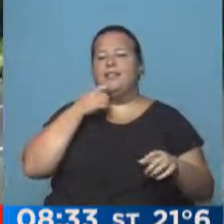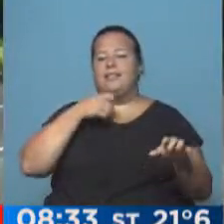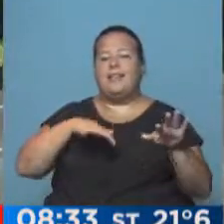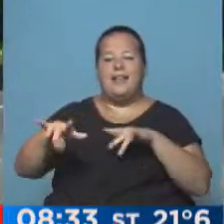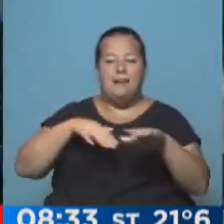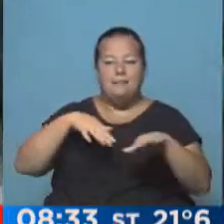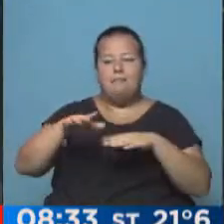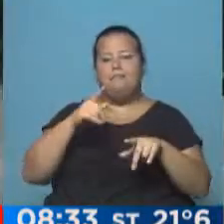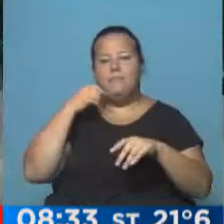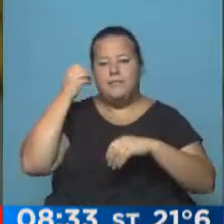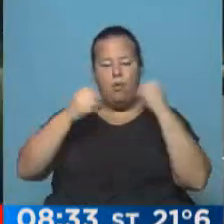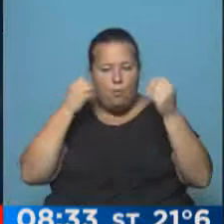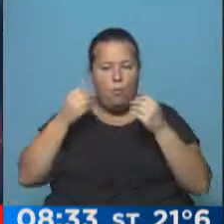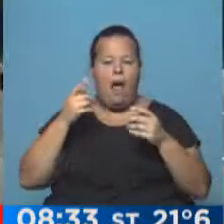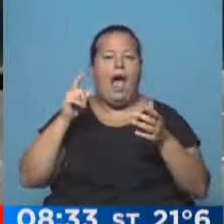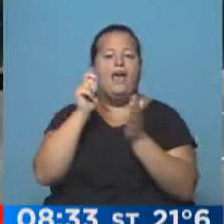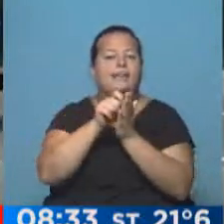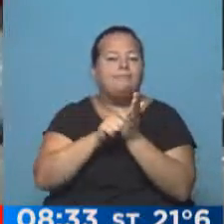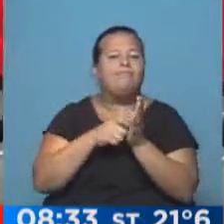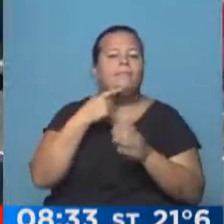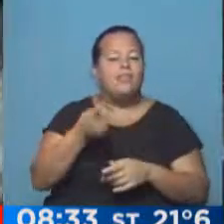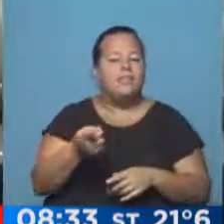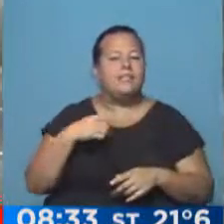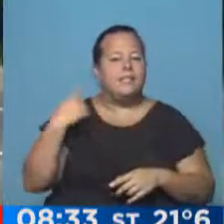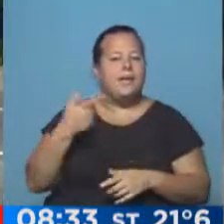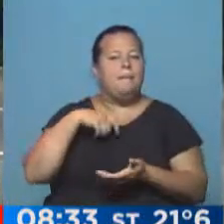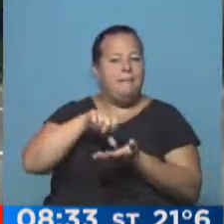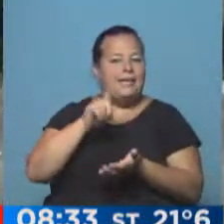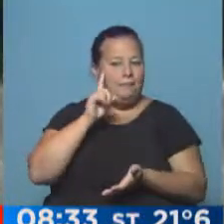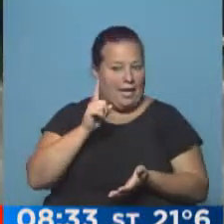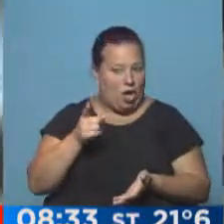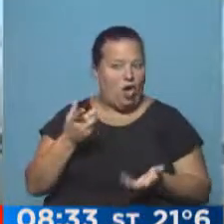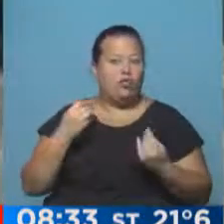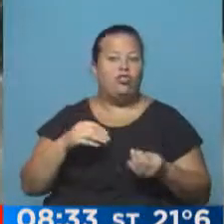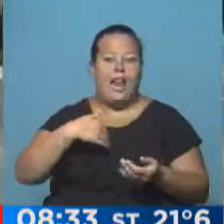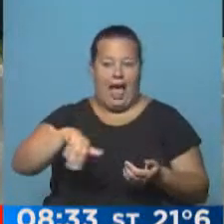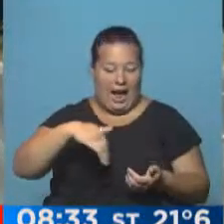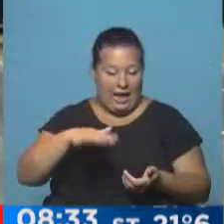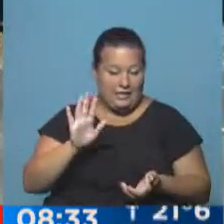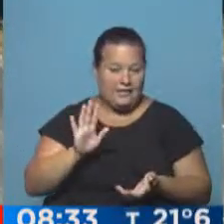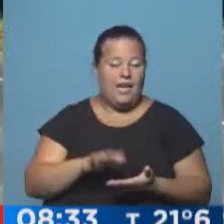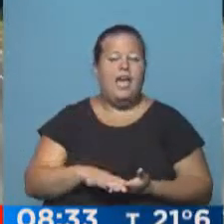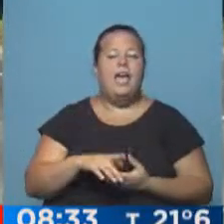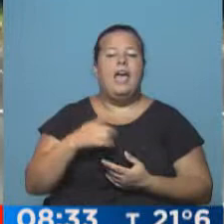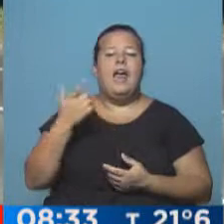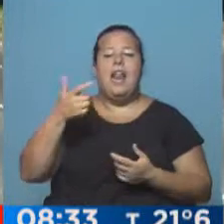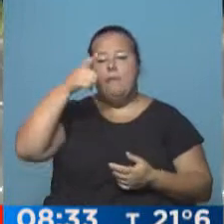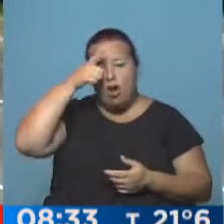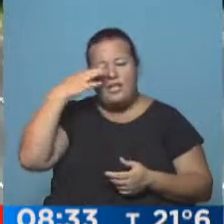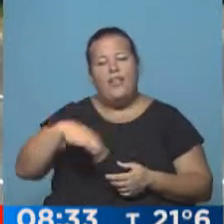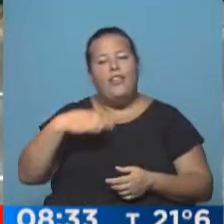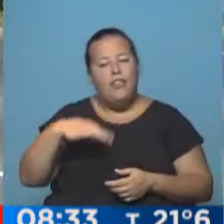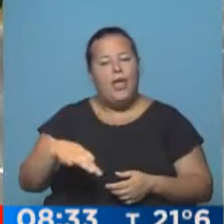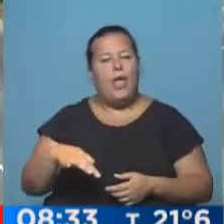es siempre una preocupación, en donde las estadísticas marcan que somos un país peligroso justamente en el asfalto, las fuerzas de seguridad deberían